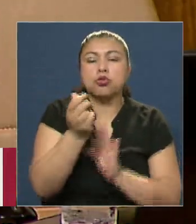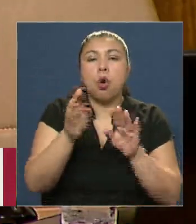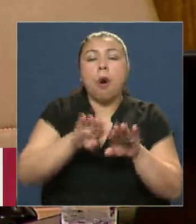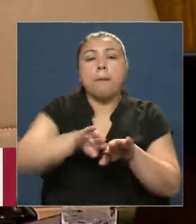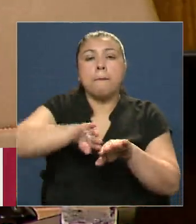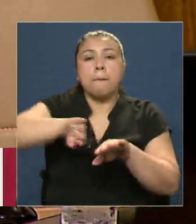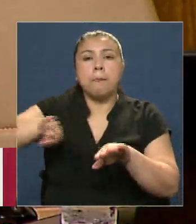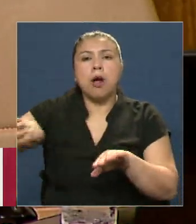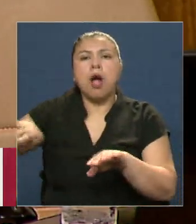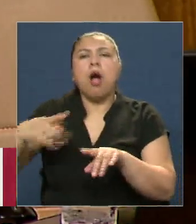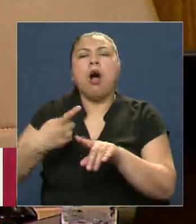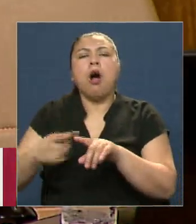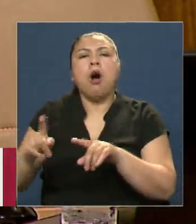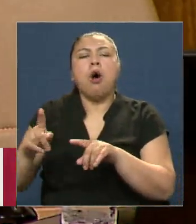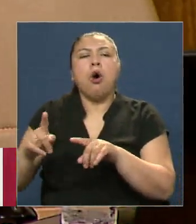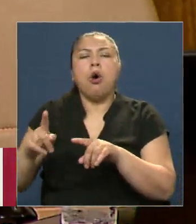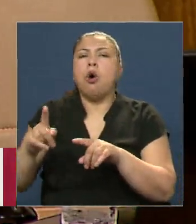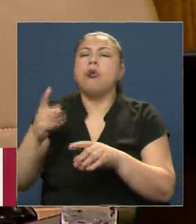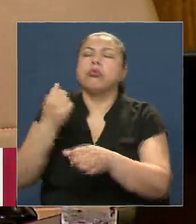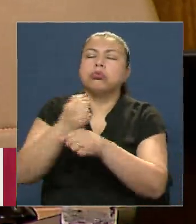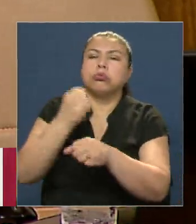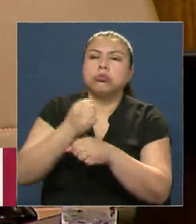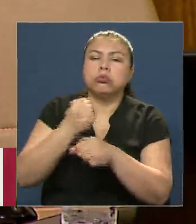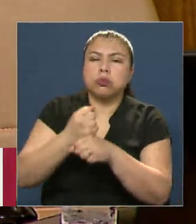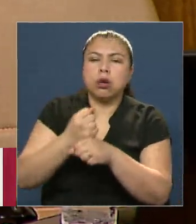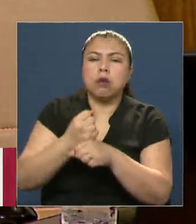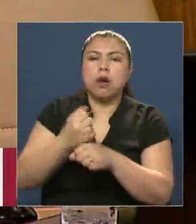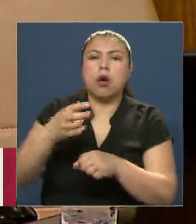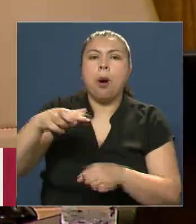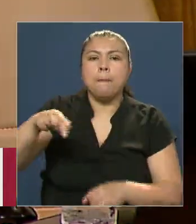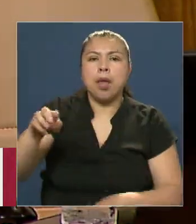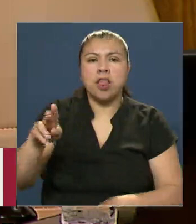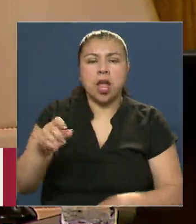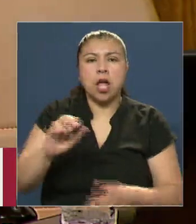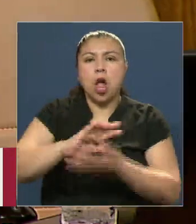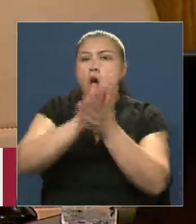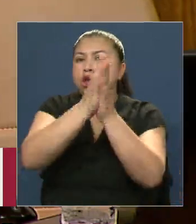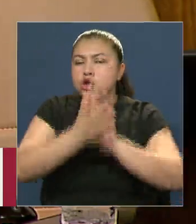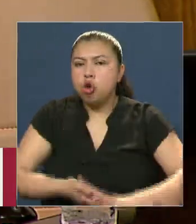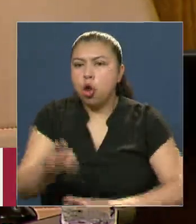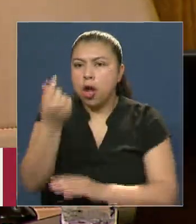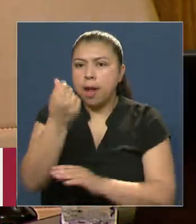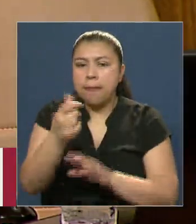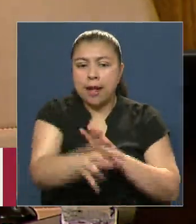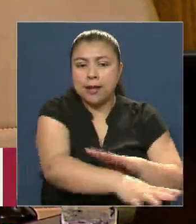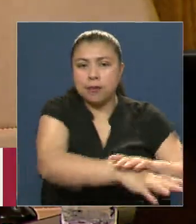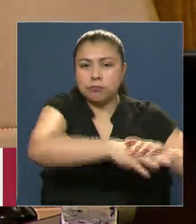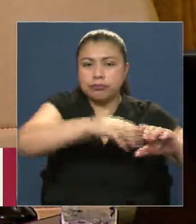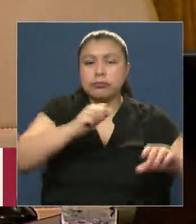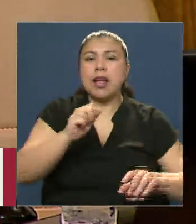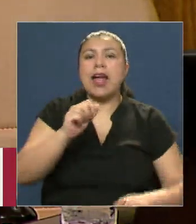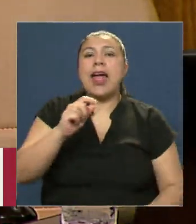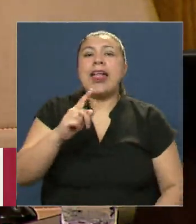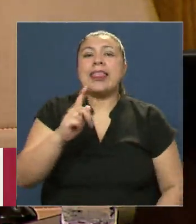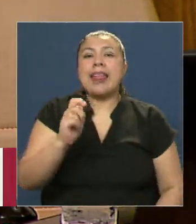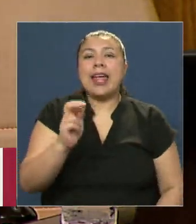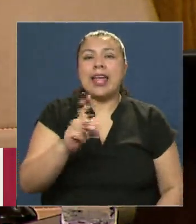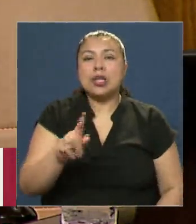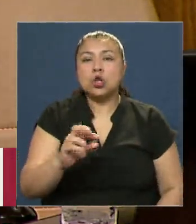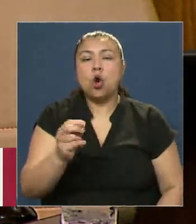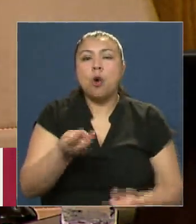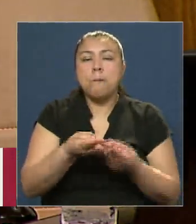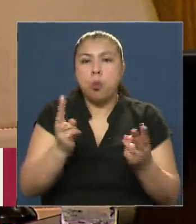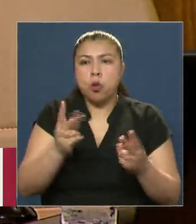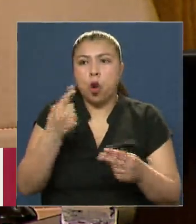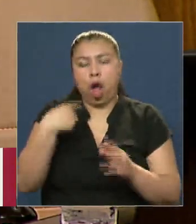lado otra obra de la PDI. Toda la plata tiene que salir del Tesoro Público. Esa es la mejor demostración para que